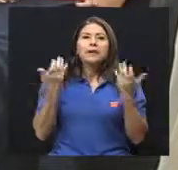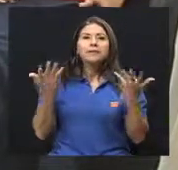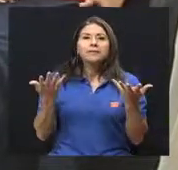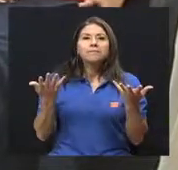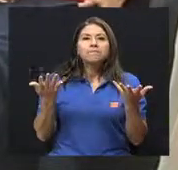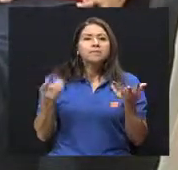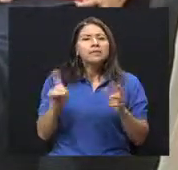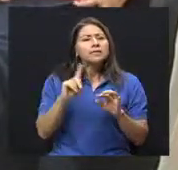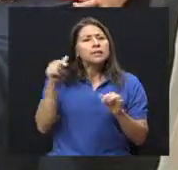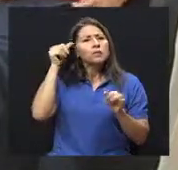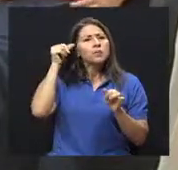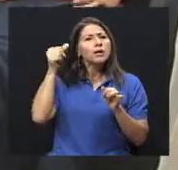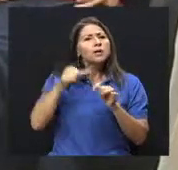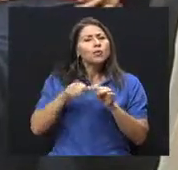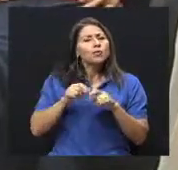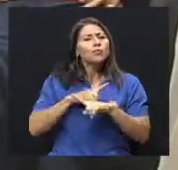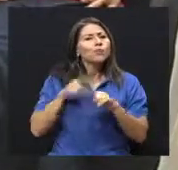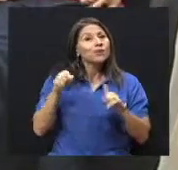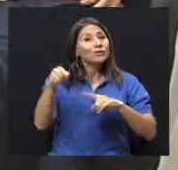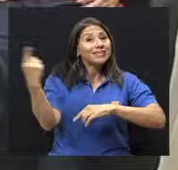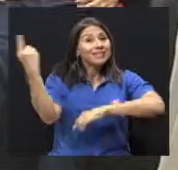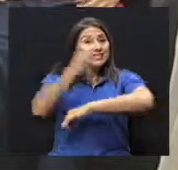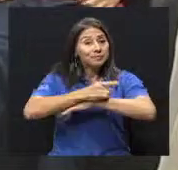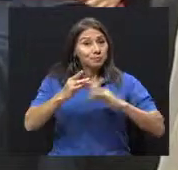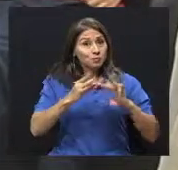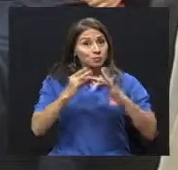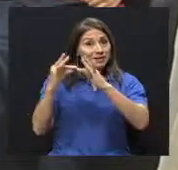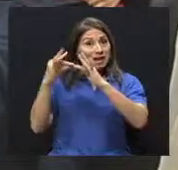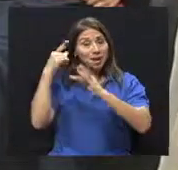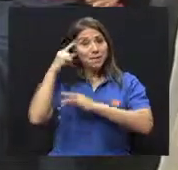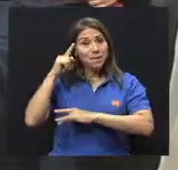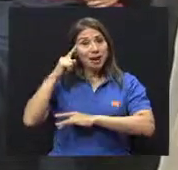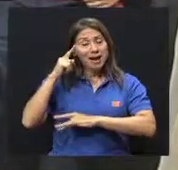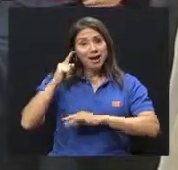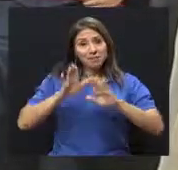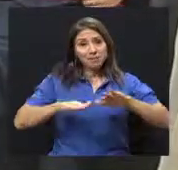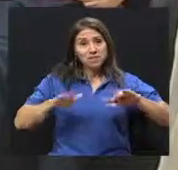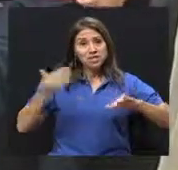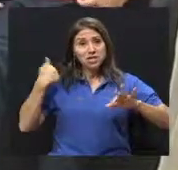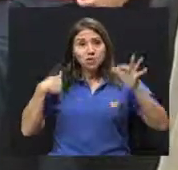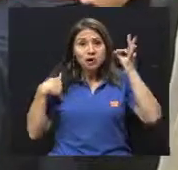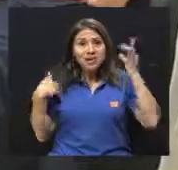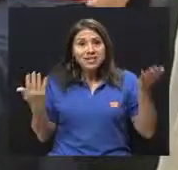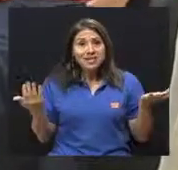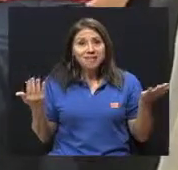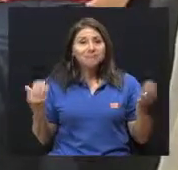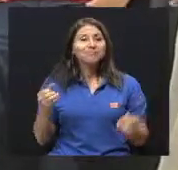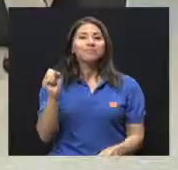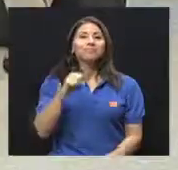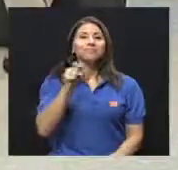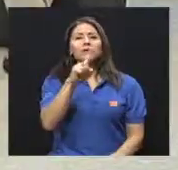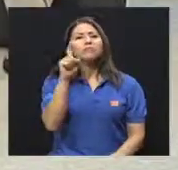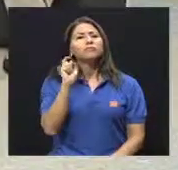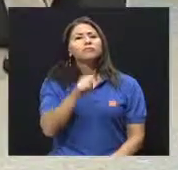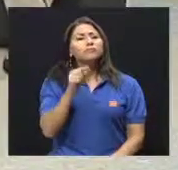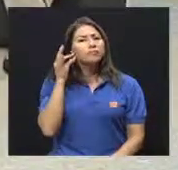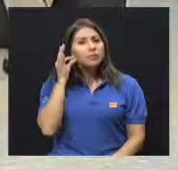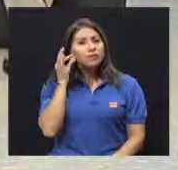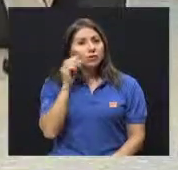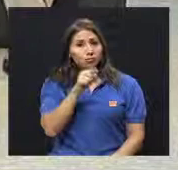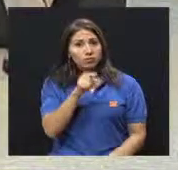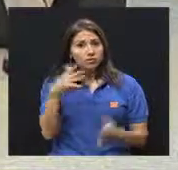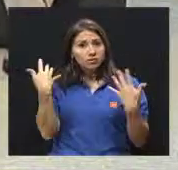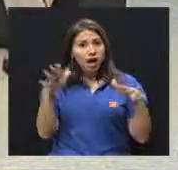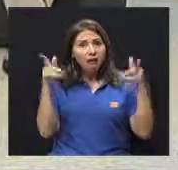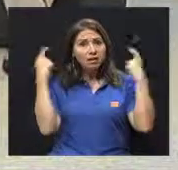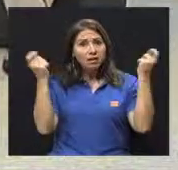Es que ahí no me acuerdo, pero es que ese día es muy especial para el niño y la niña. Uh-huh. Jimena, ¿y en tu caso? ¿También lo